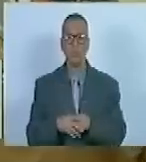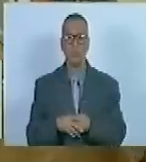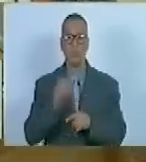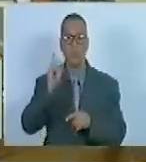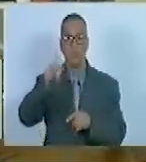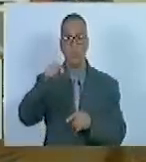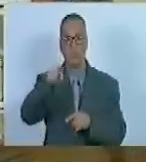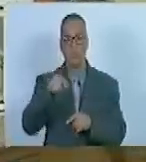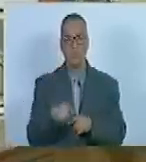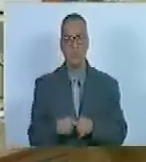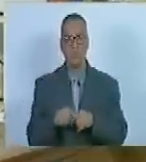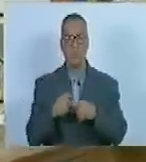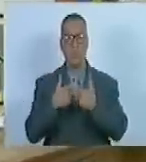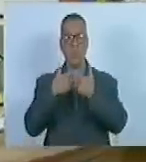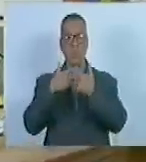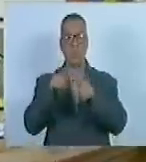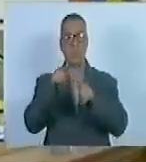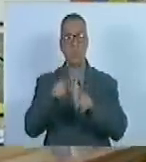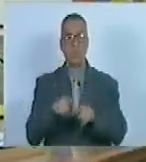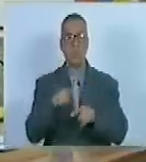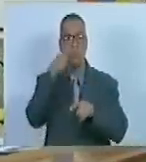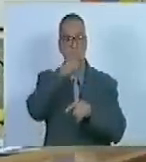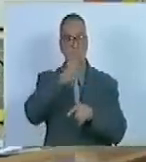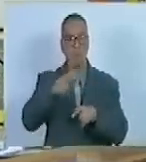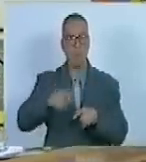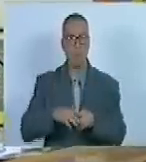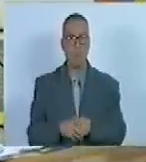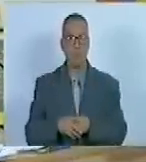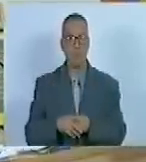así como liberar